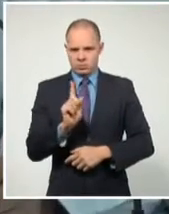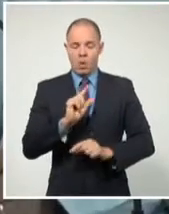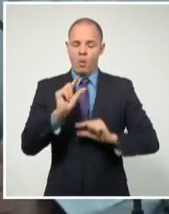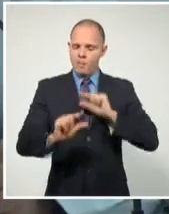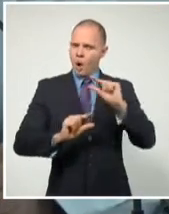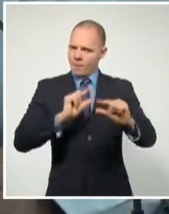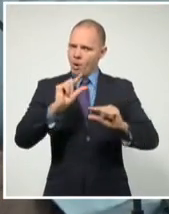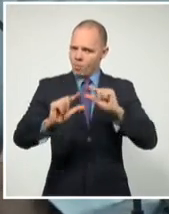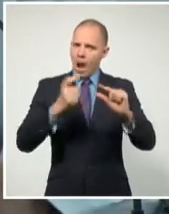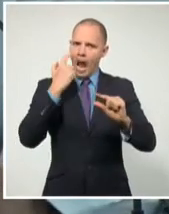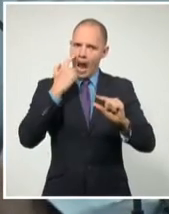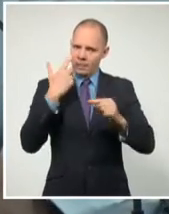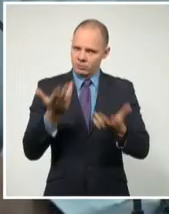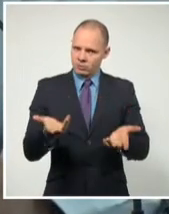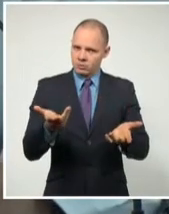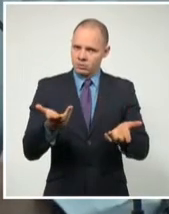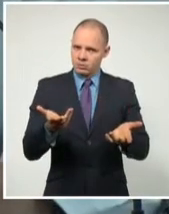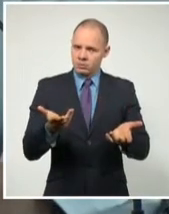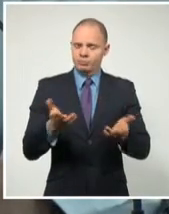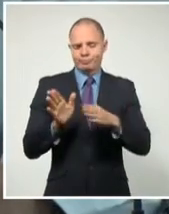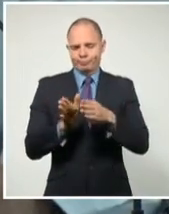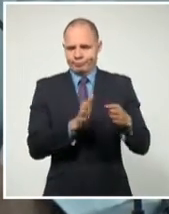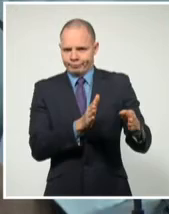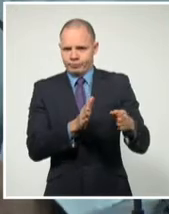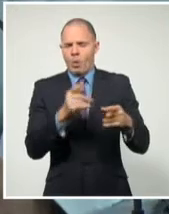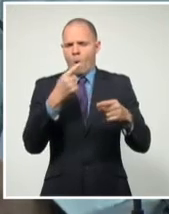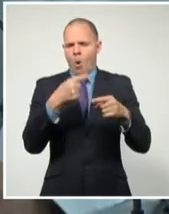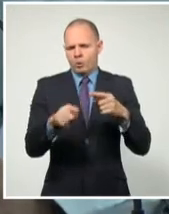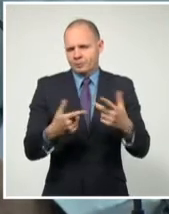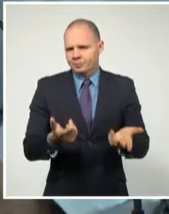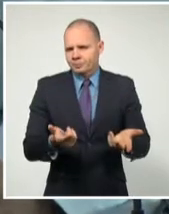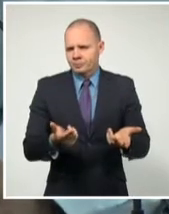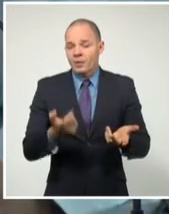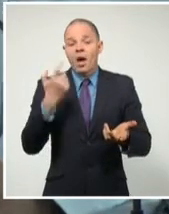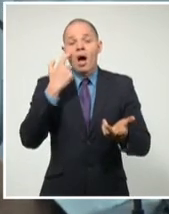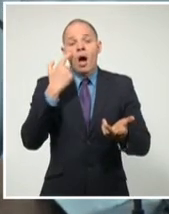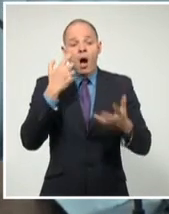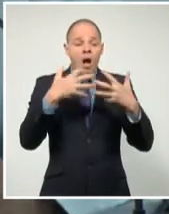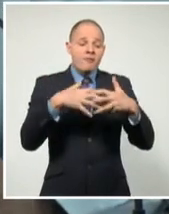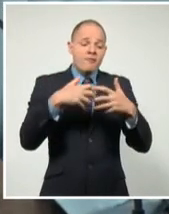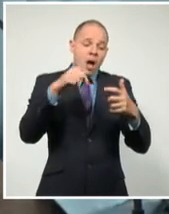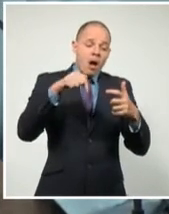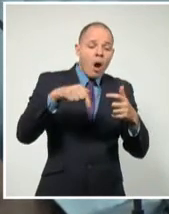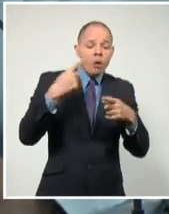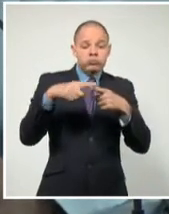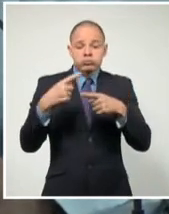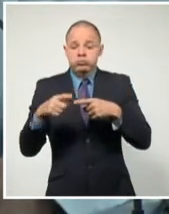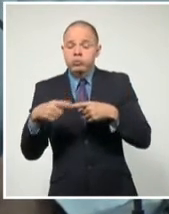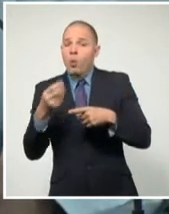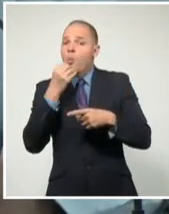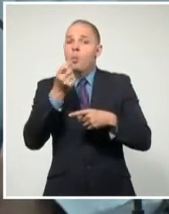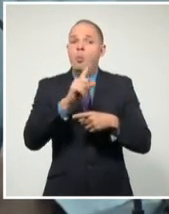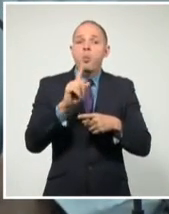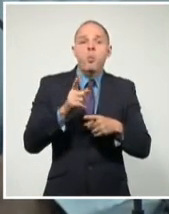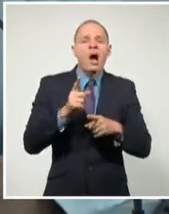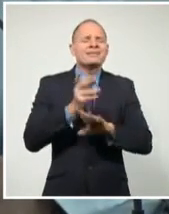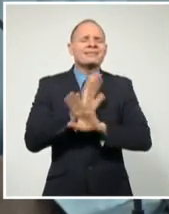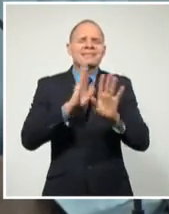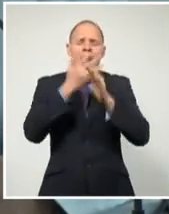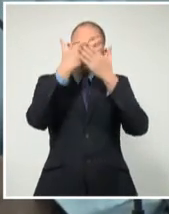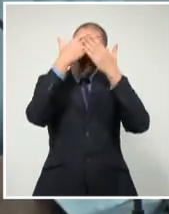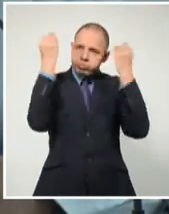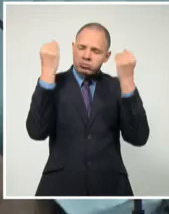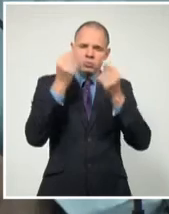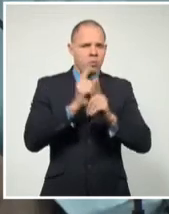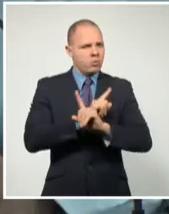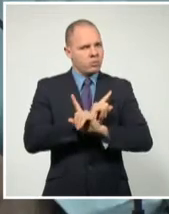Vaya solo para el mercado interno, pero no será abrir el hotel como si nada hubiese pasado. Una determinada